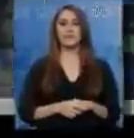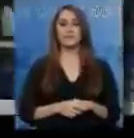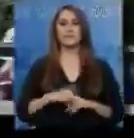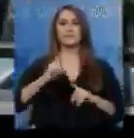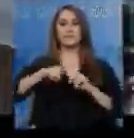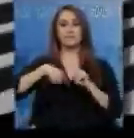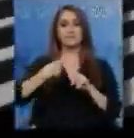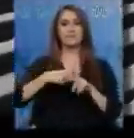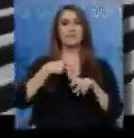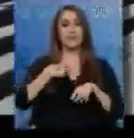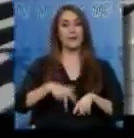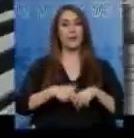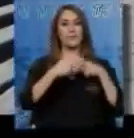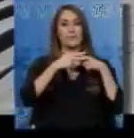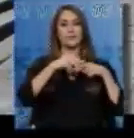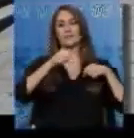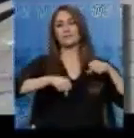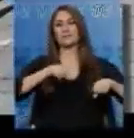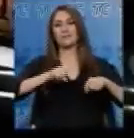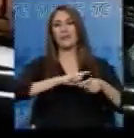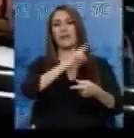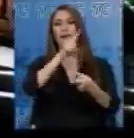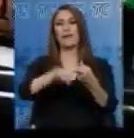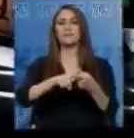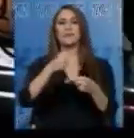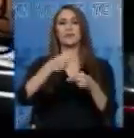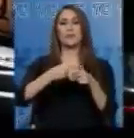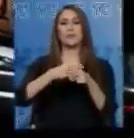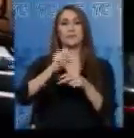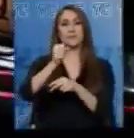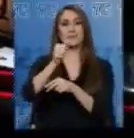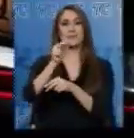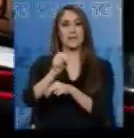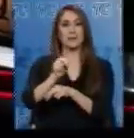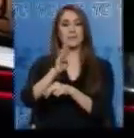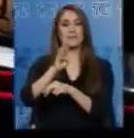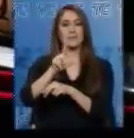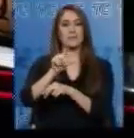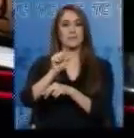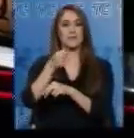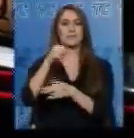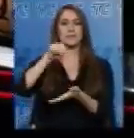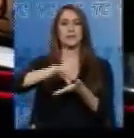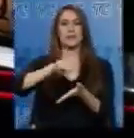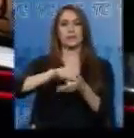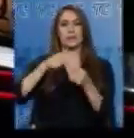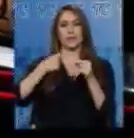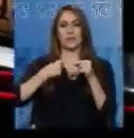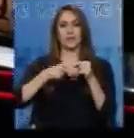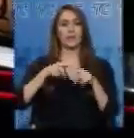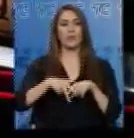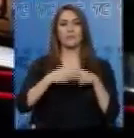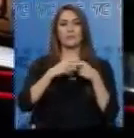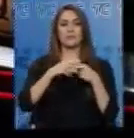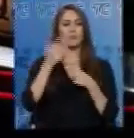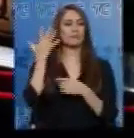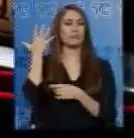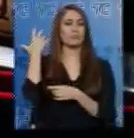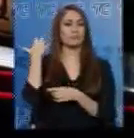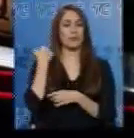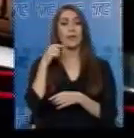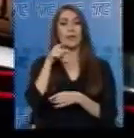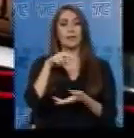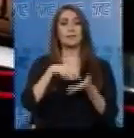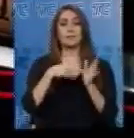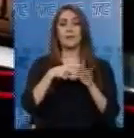Siguiendo con nuestro recorrido, llegamos a San Blas. Esta plaza es considerada la puerta al centro histórico desde el siglo XVI. En este